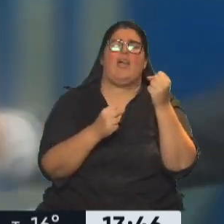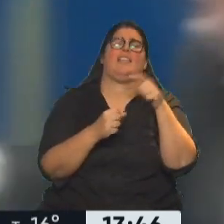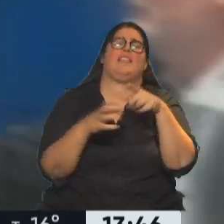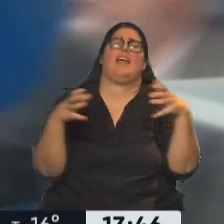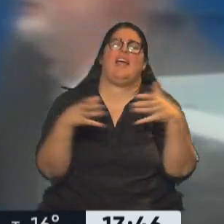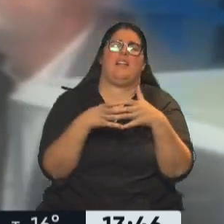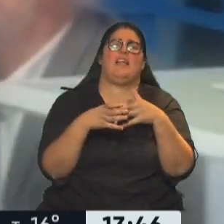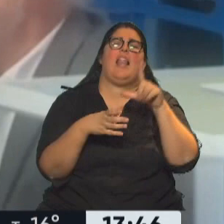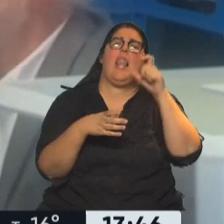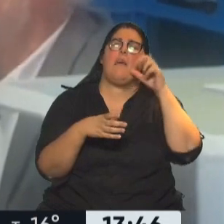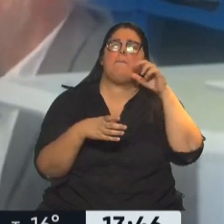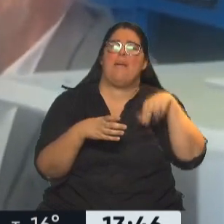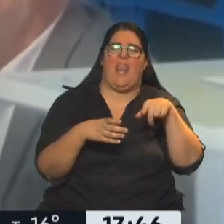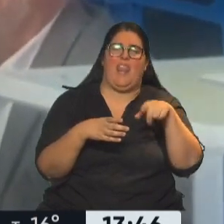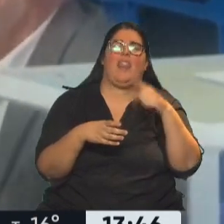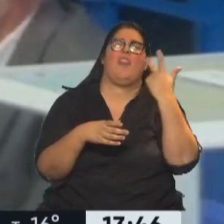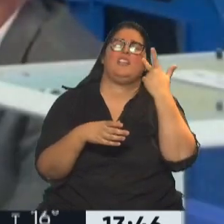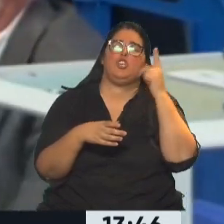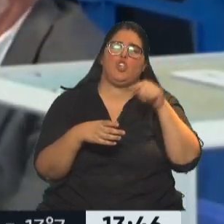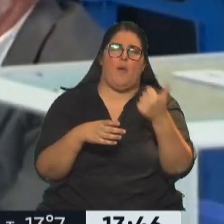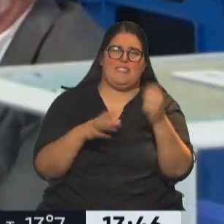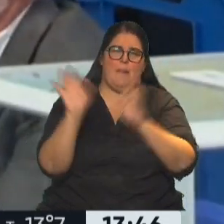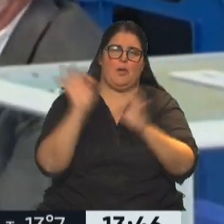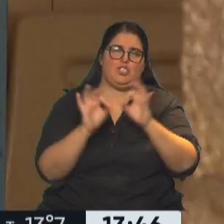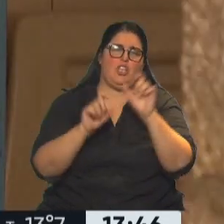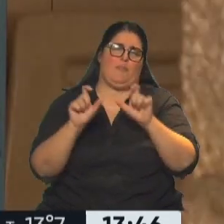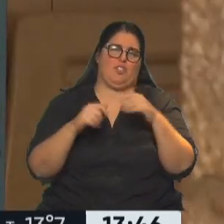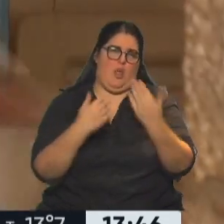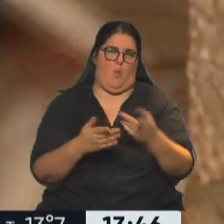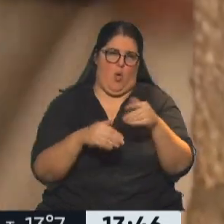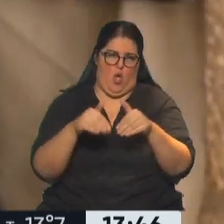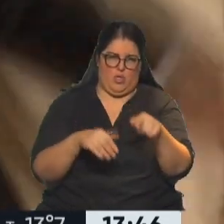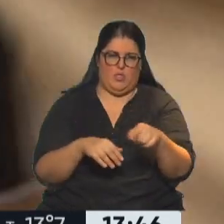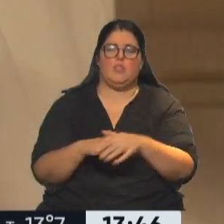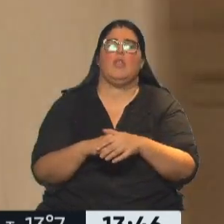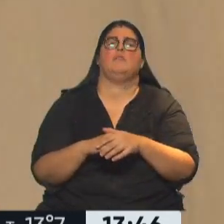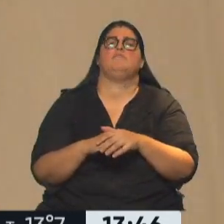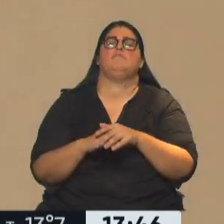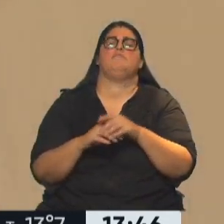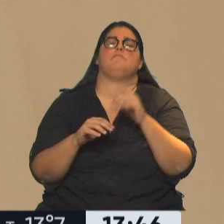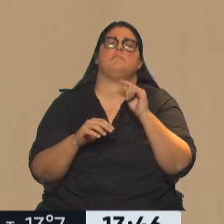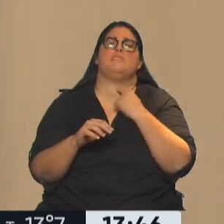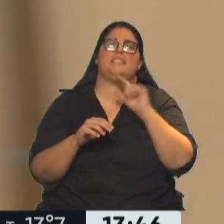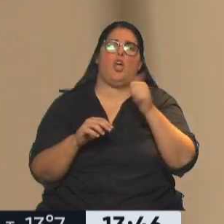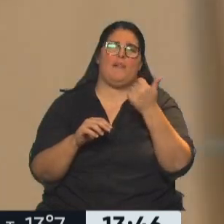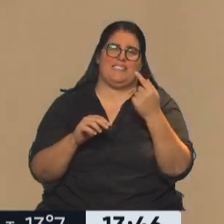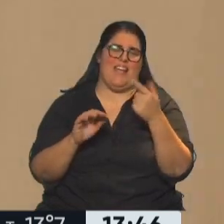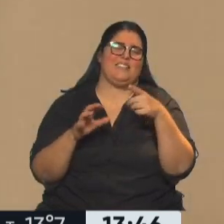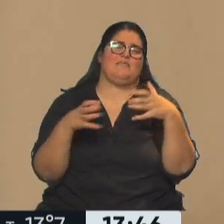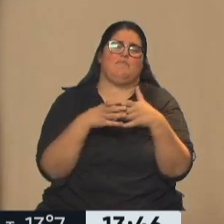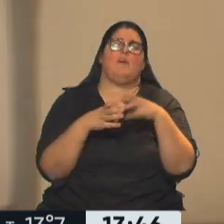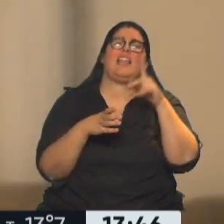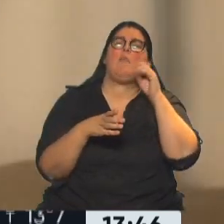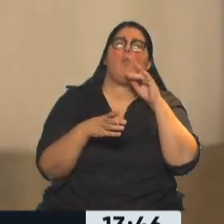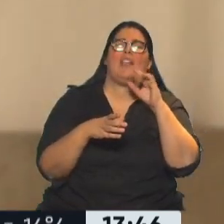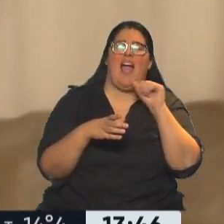por Marine Le Pen, con el 18,6% de las preferencias del electorado, seguida por los republicanos, la agrupación de derecha con